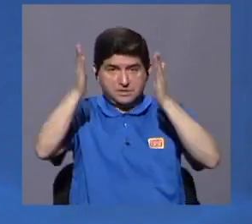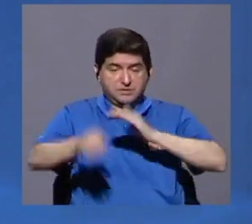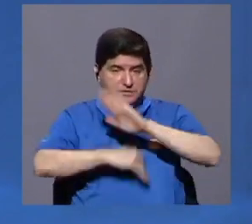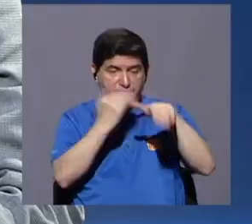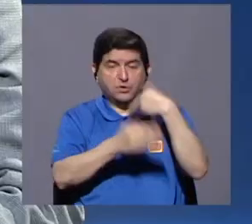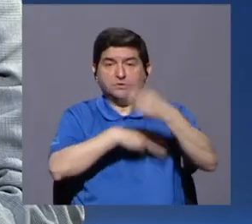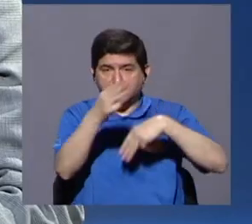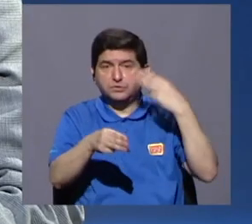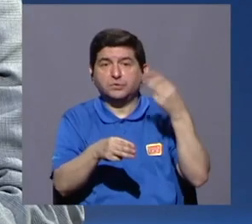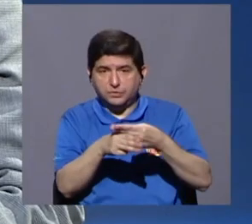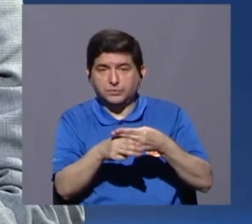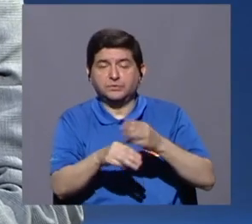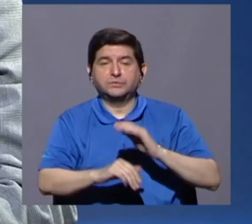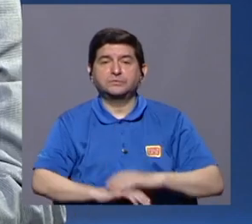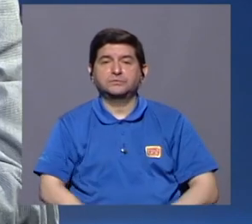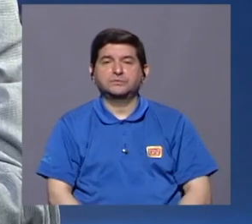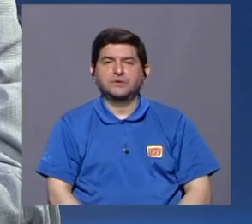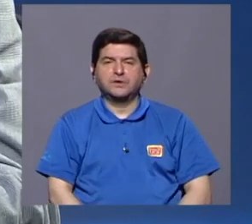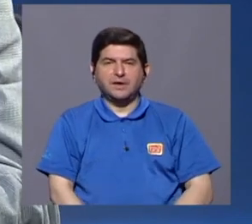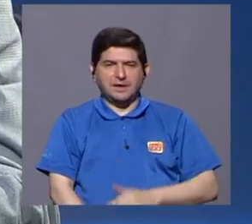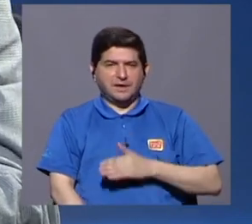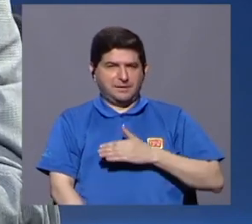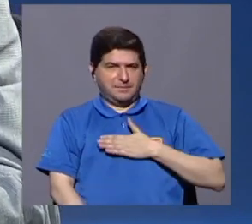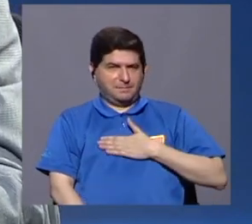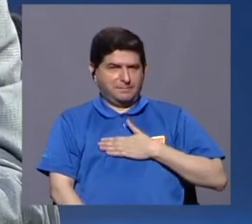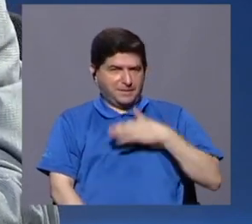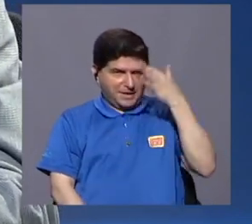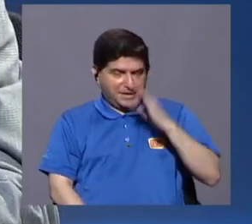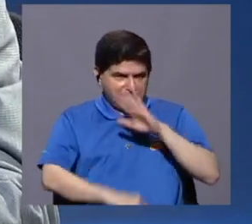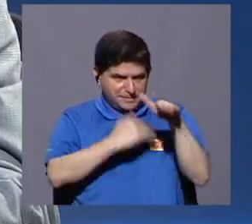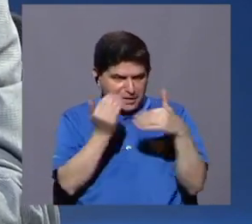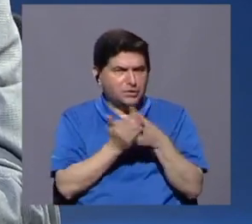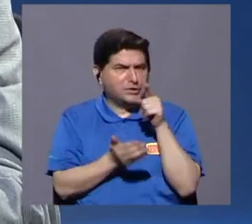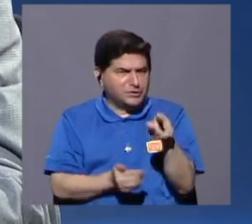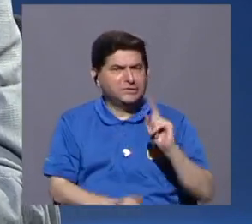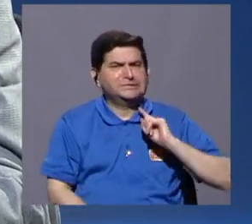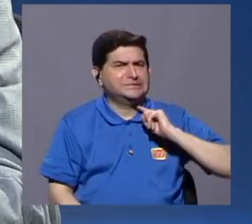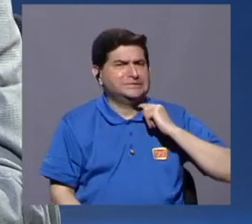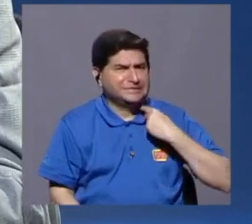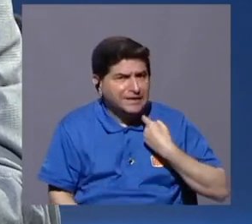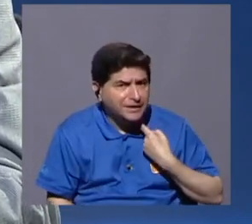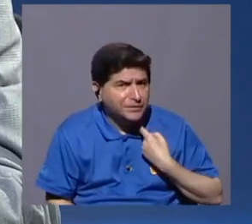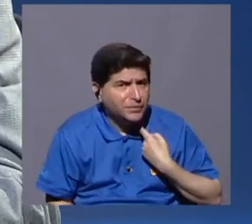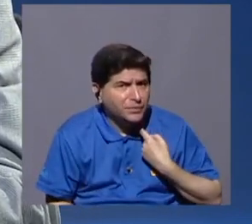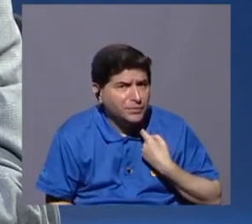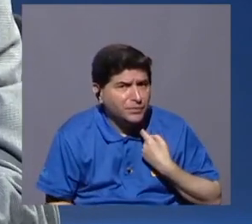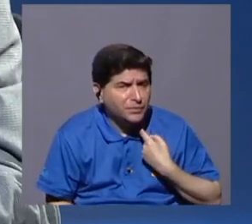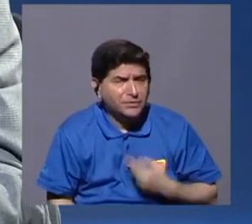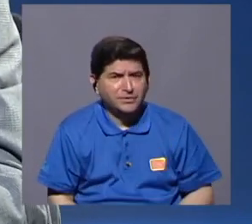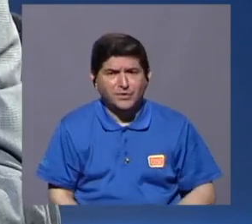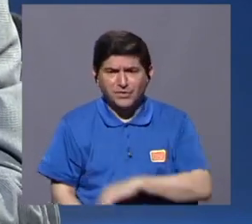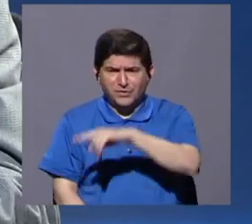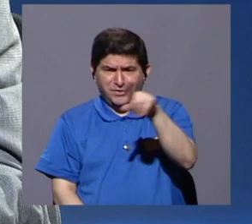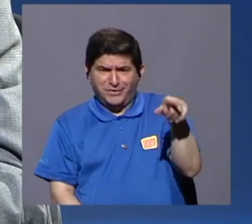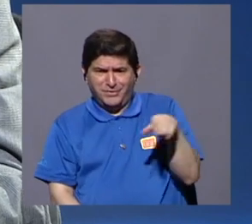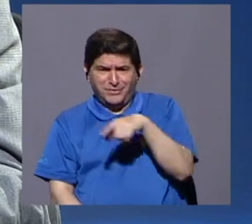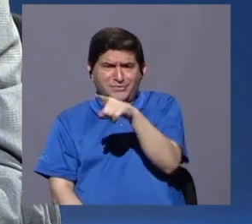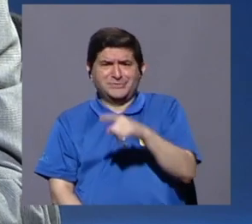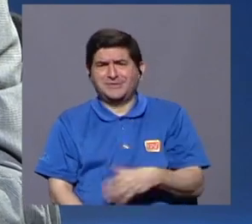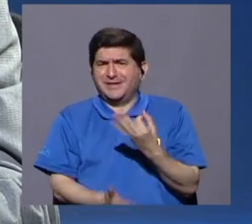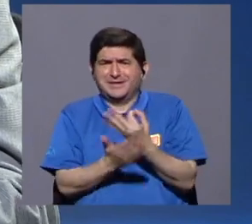del mundo a mí me suena que todo esto es informalmente caro carolina como logran ustedes